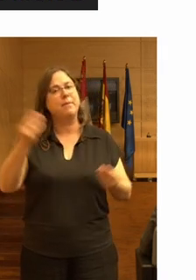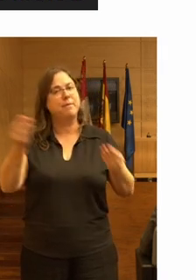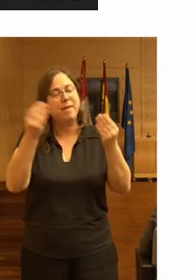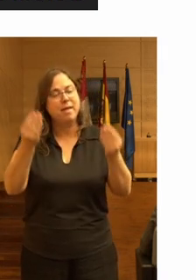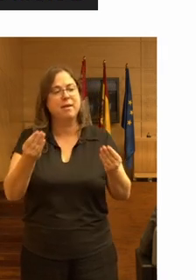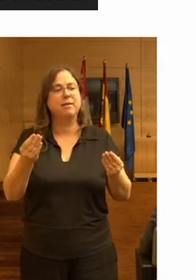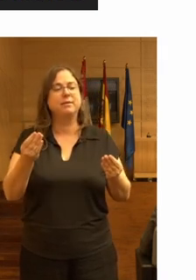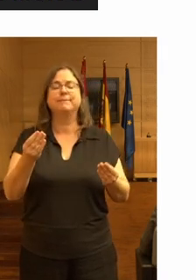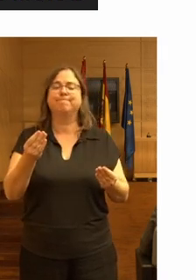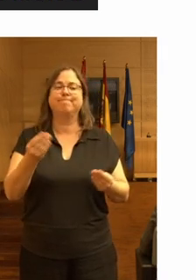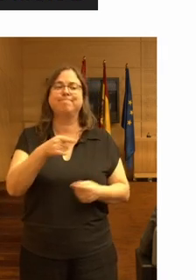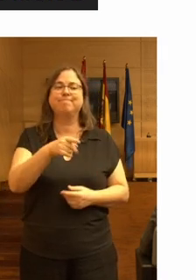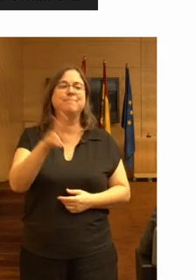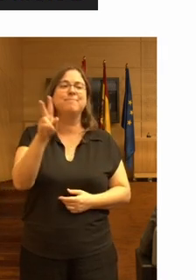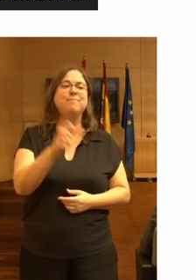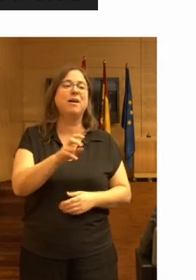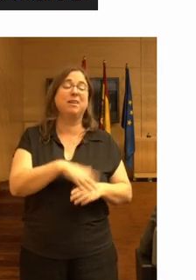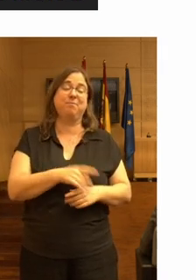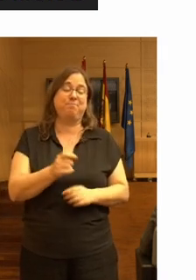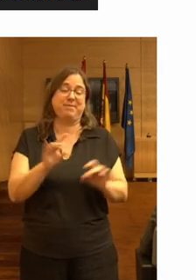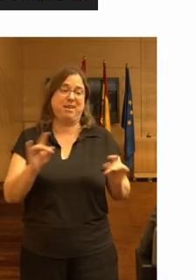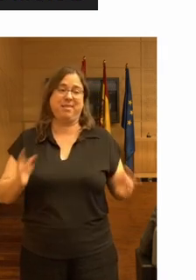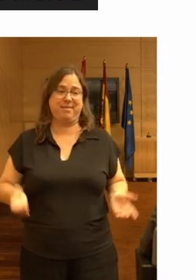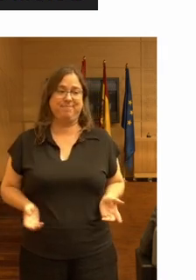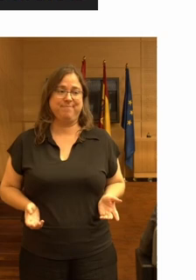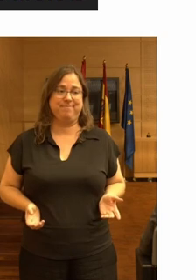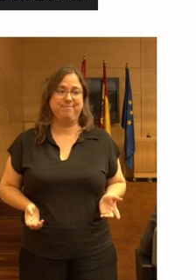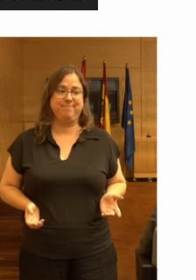bien, sirve relativamente poco.